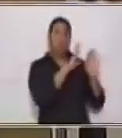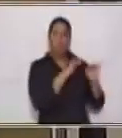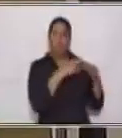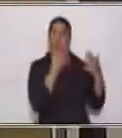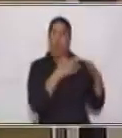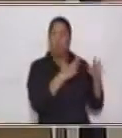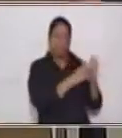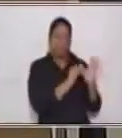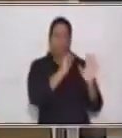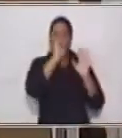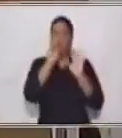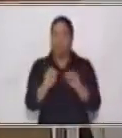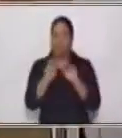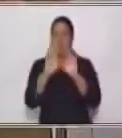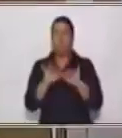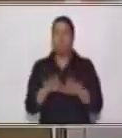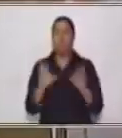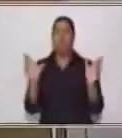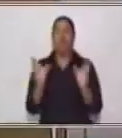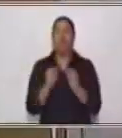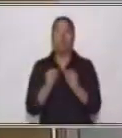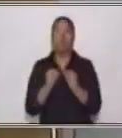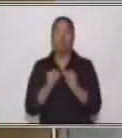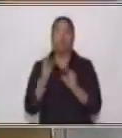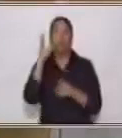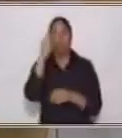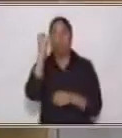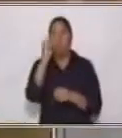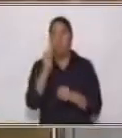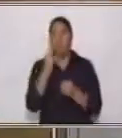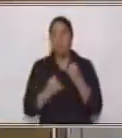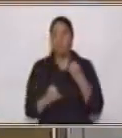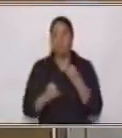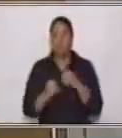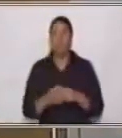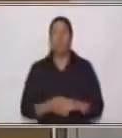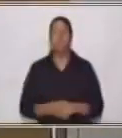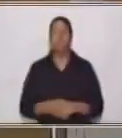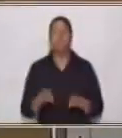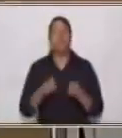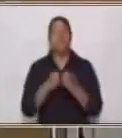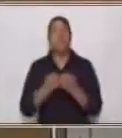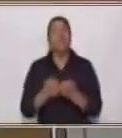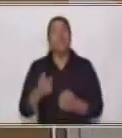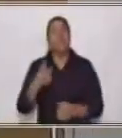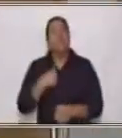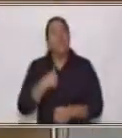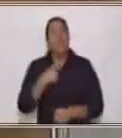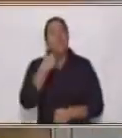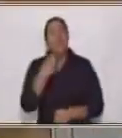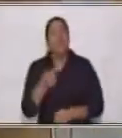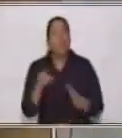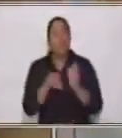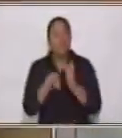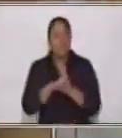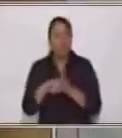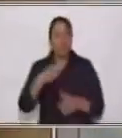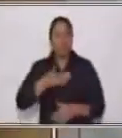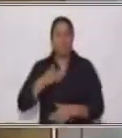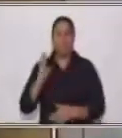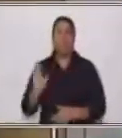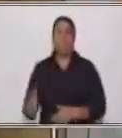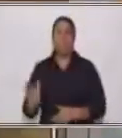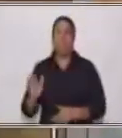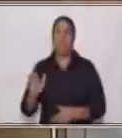un argumento acerca del perro? Que yo te indicaba que mi perro es obediente por tales motivos,